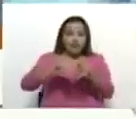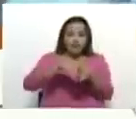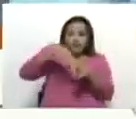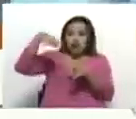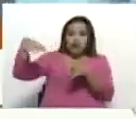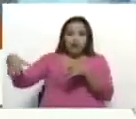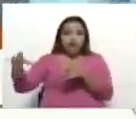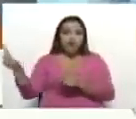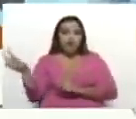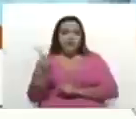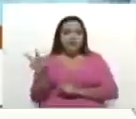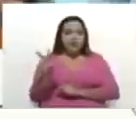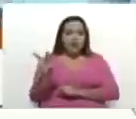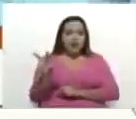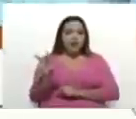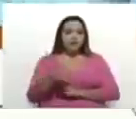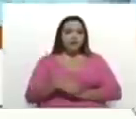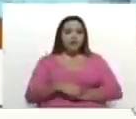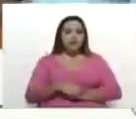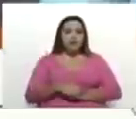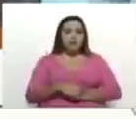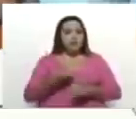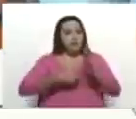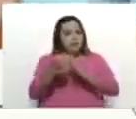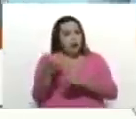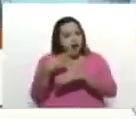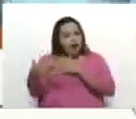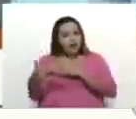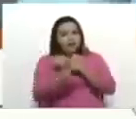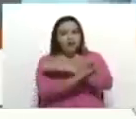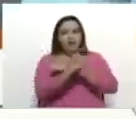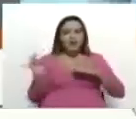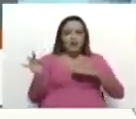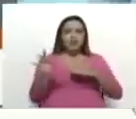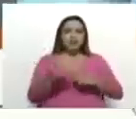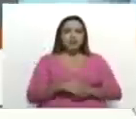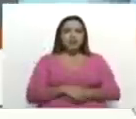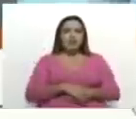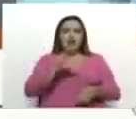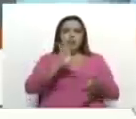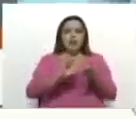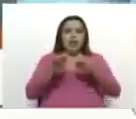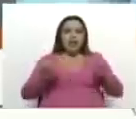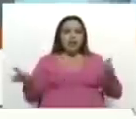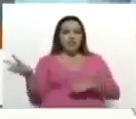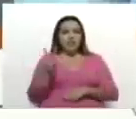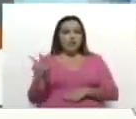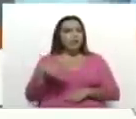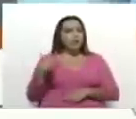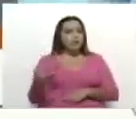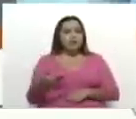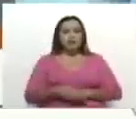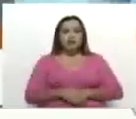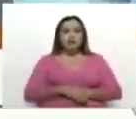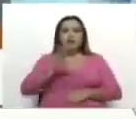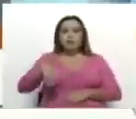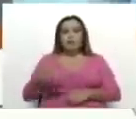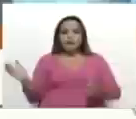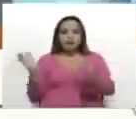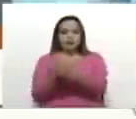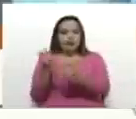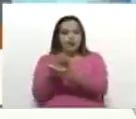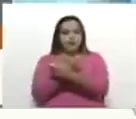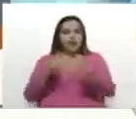de Venezuela Allende la fronteras de lo que en aquel tiempo era la capitanía general de Venezuela fue para lograr la